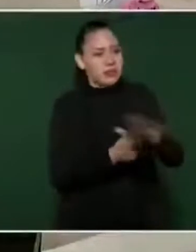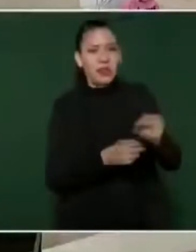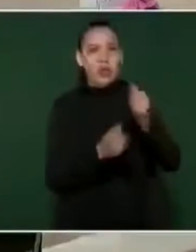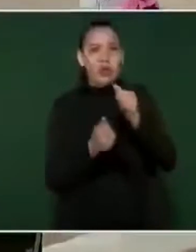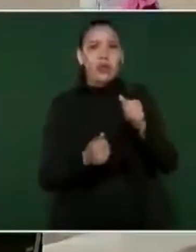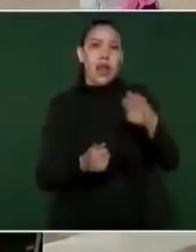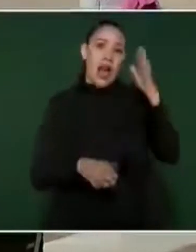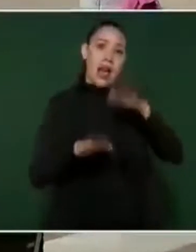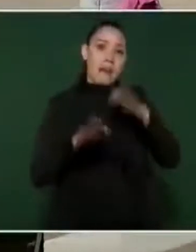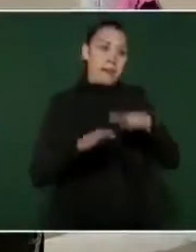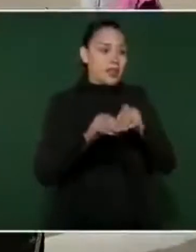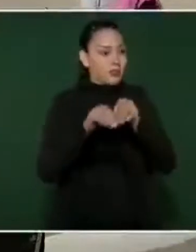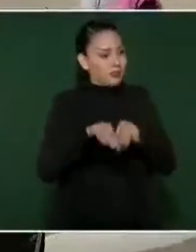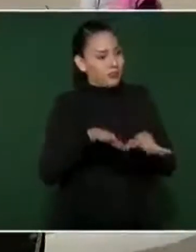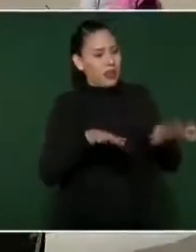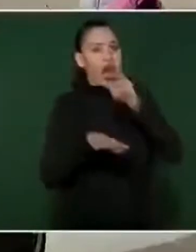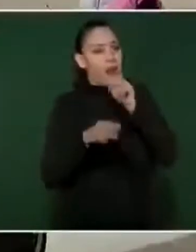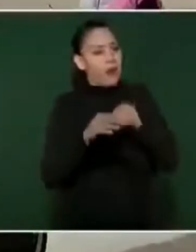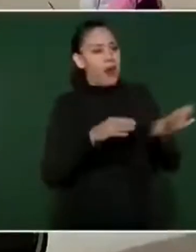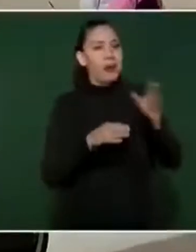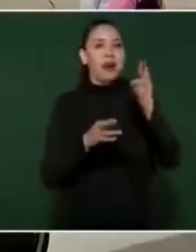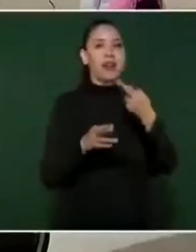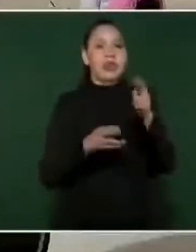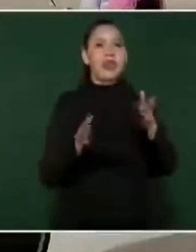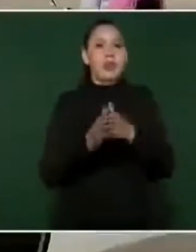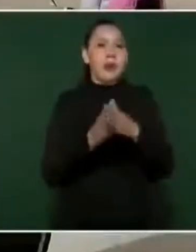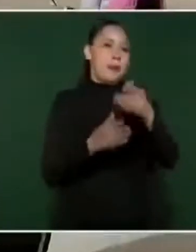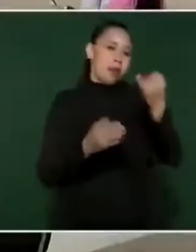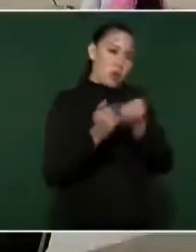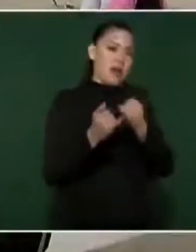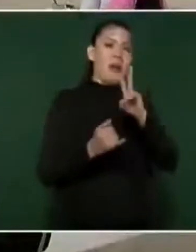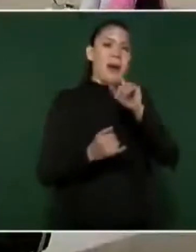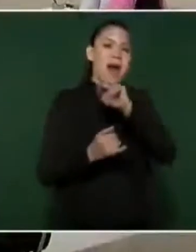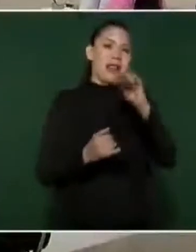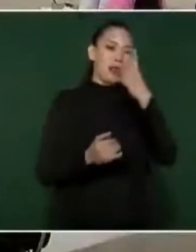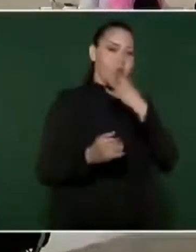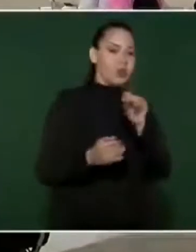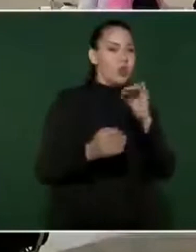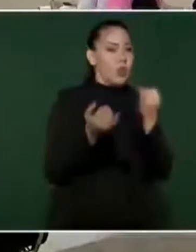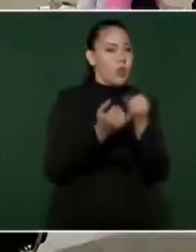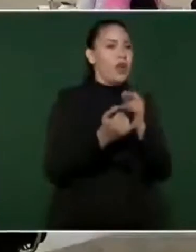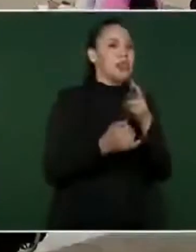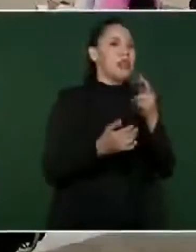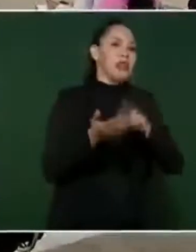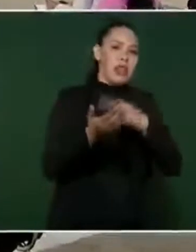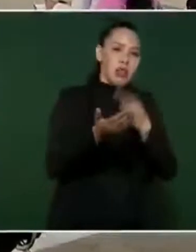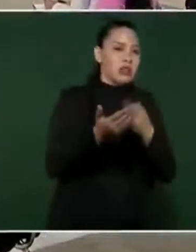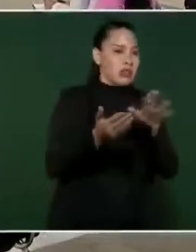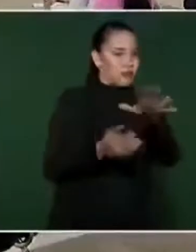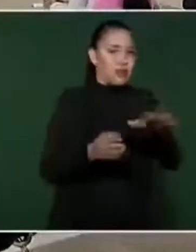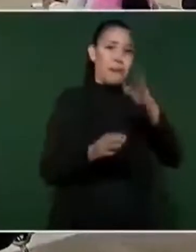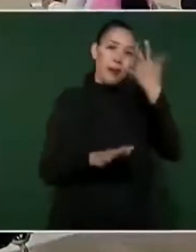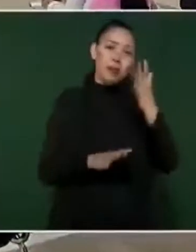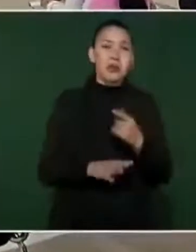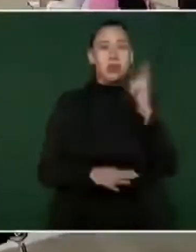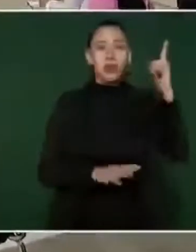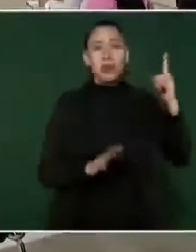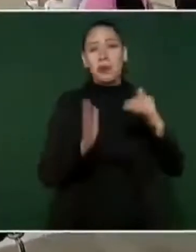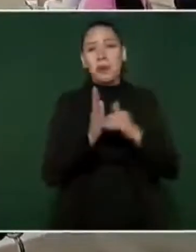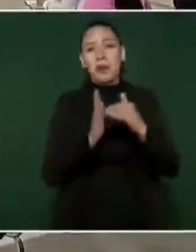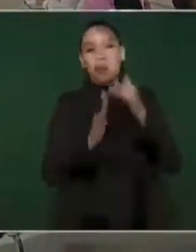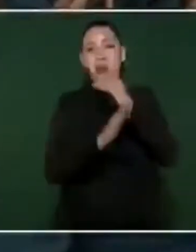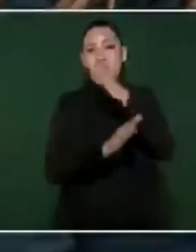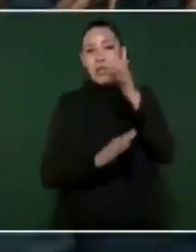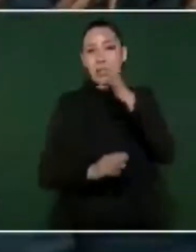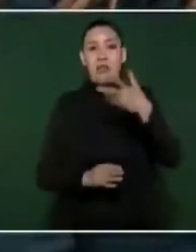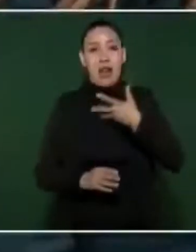agua potable a Río Bravo y también para riego agrícola en el municipio de Vallehermoso y de Río Bravo y de Reynosa. Es decir, más de 1,5 millones de habitantes se benefician de